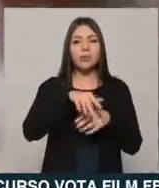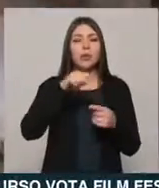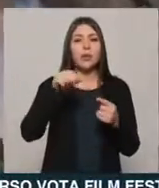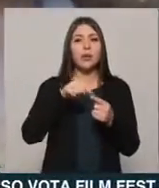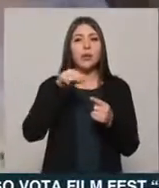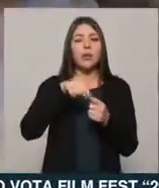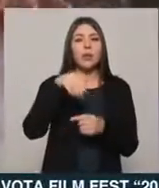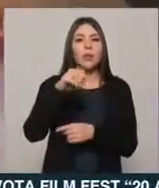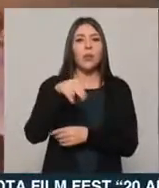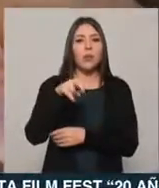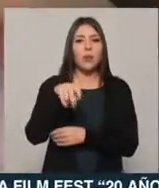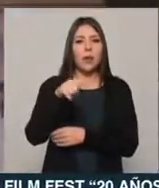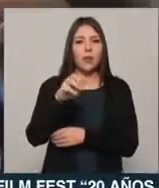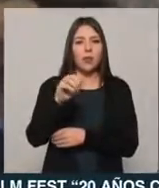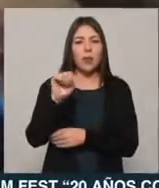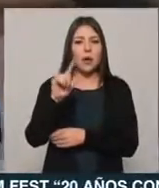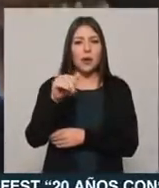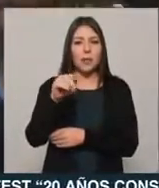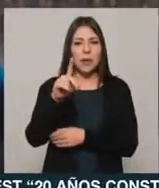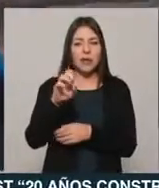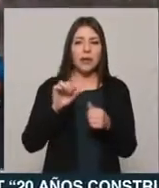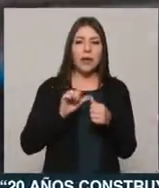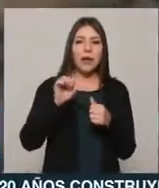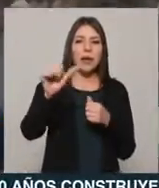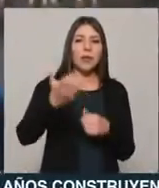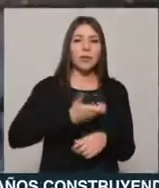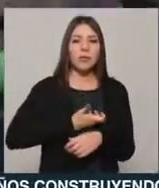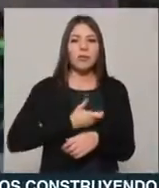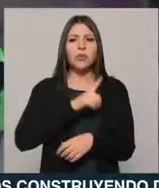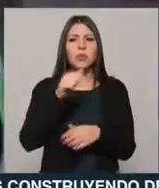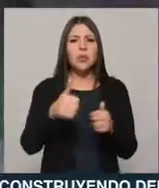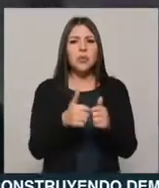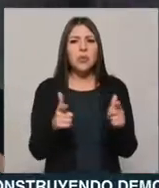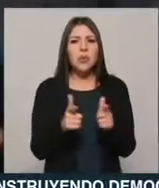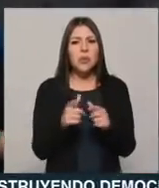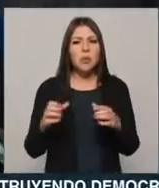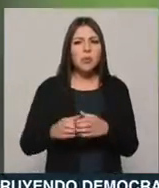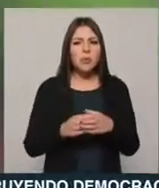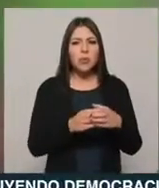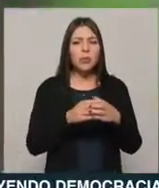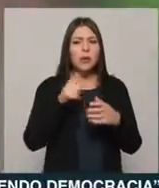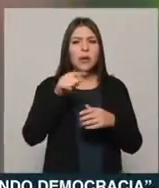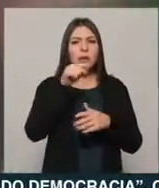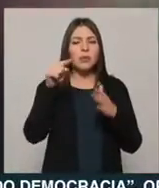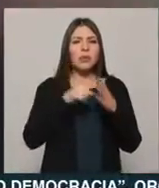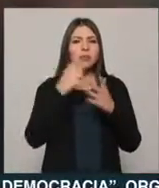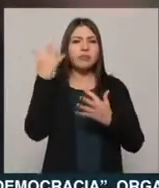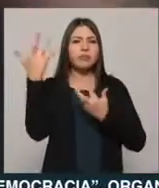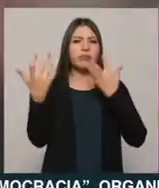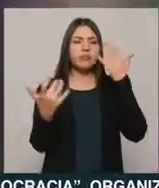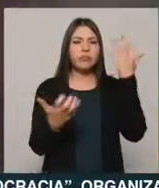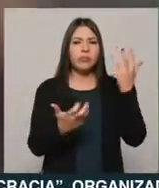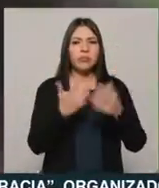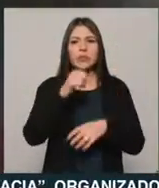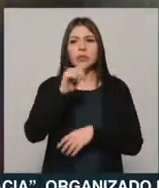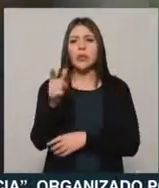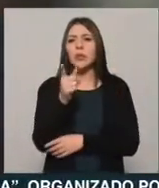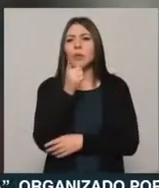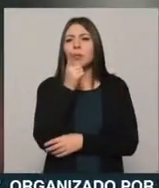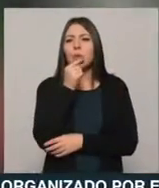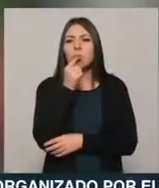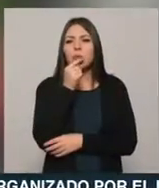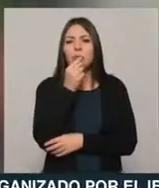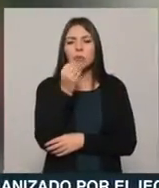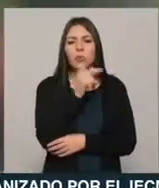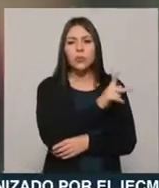Zócalo. Al llegar a Avenida Reforma, un grupo prendió fuego a la puerta de la Cámara de Comercio. Elementos de la Secretaría de Seguridad Ciudadana,